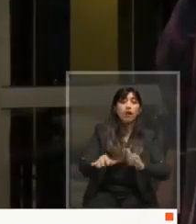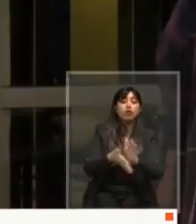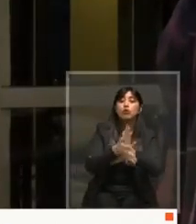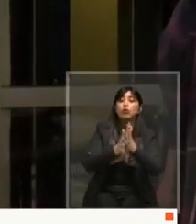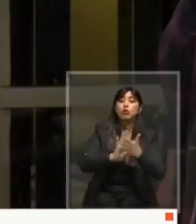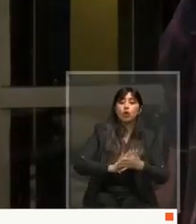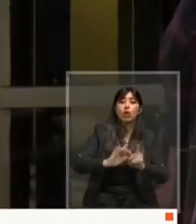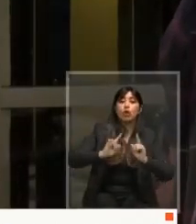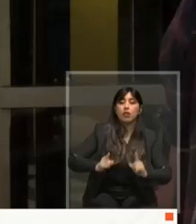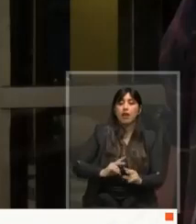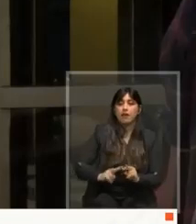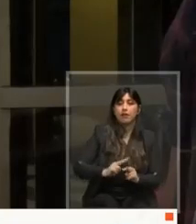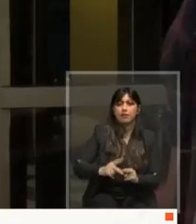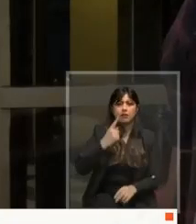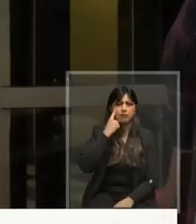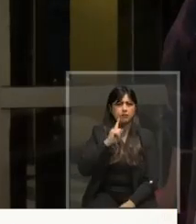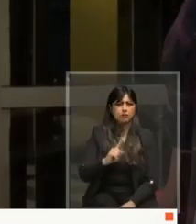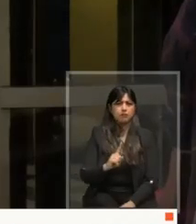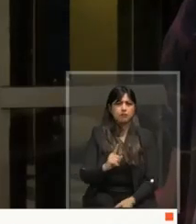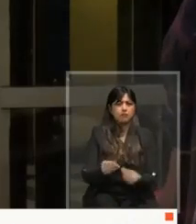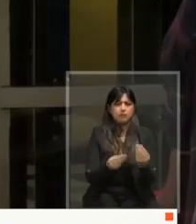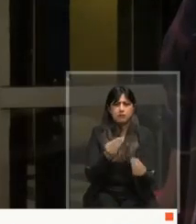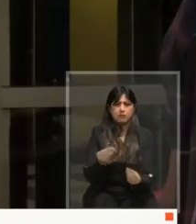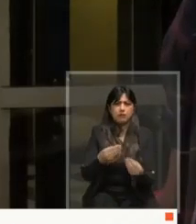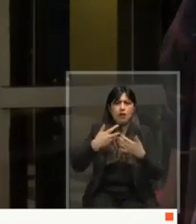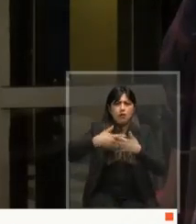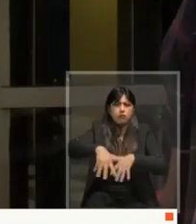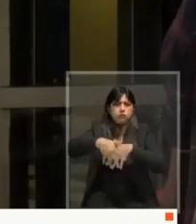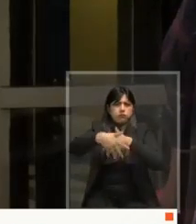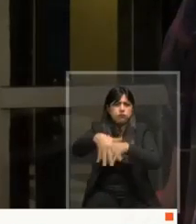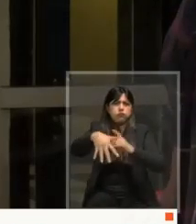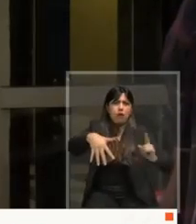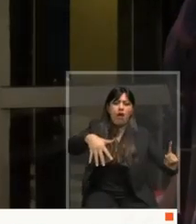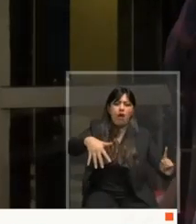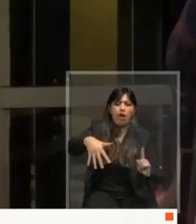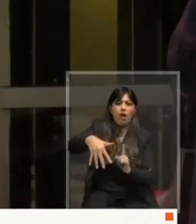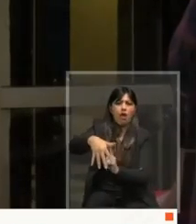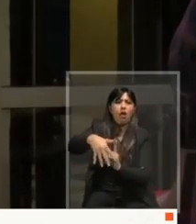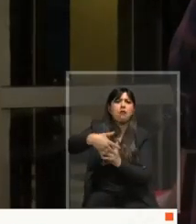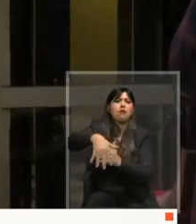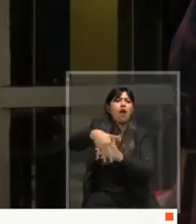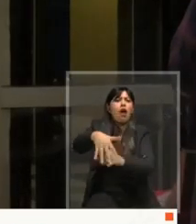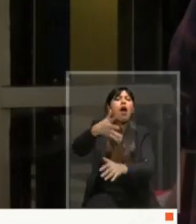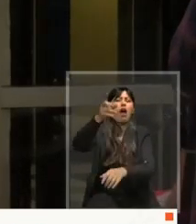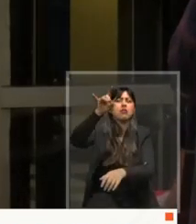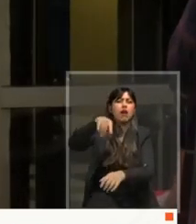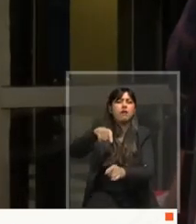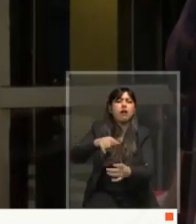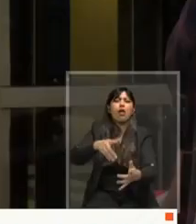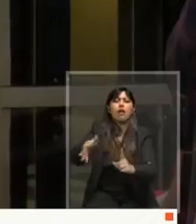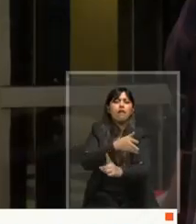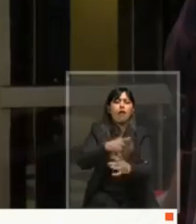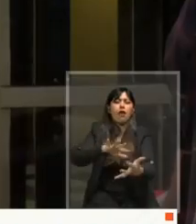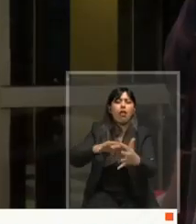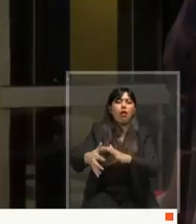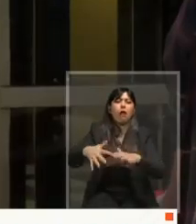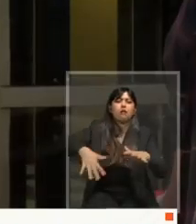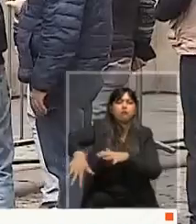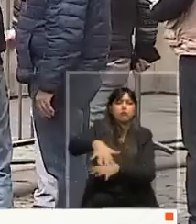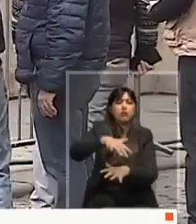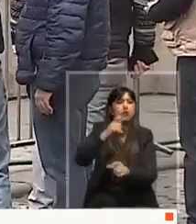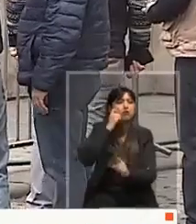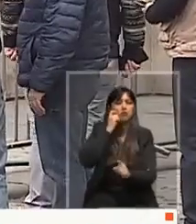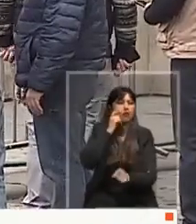hacer, pero el hecho de participar en marchas que finalmente todos sabemos que terminan en desmanes y violencia, me parece que fue un